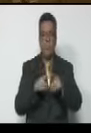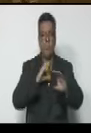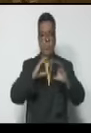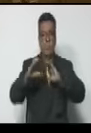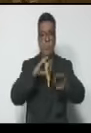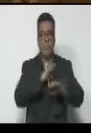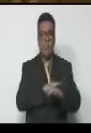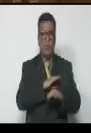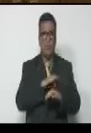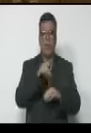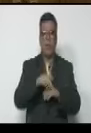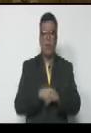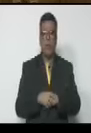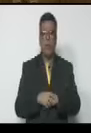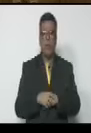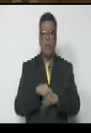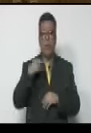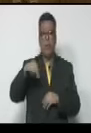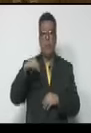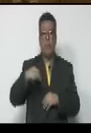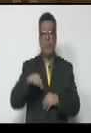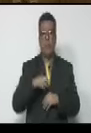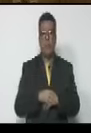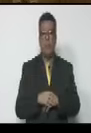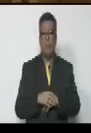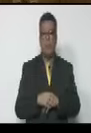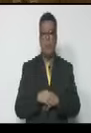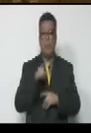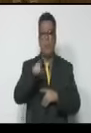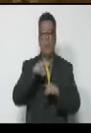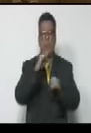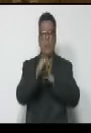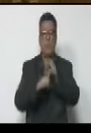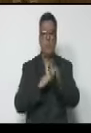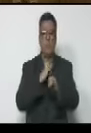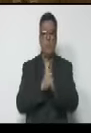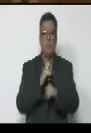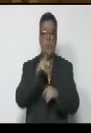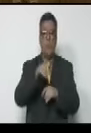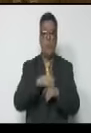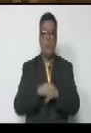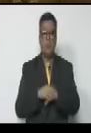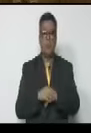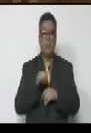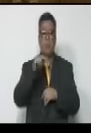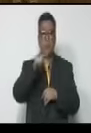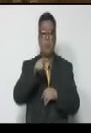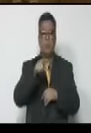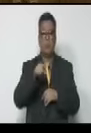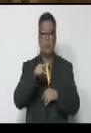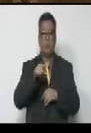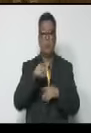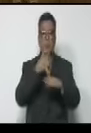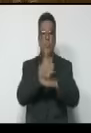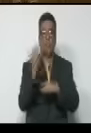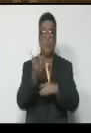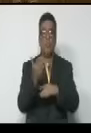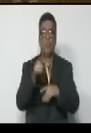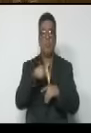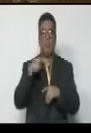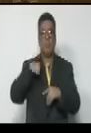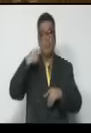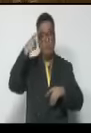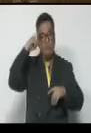de comunicación nacionales o internacionales, de que eso es para amedrentarnos.